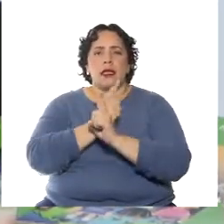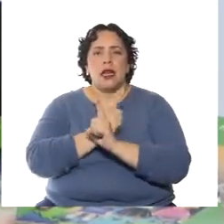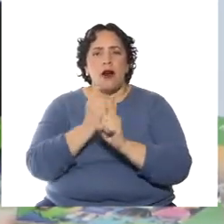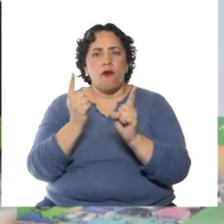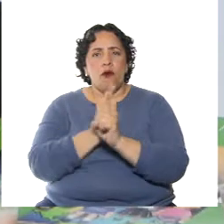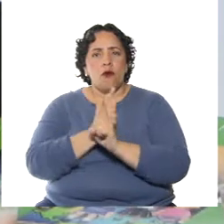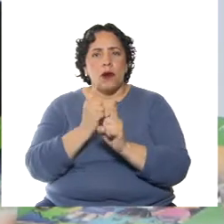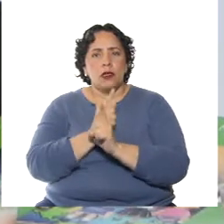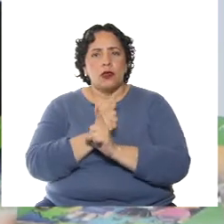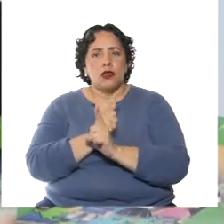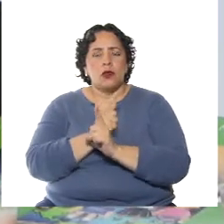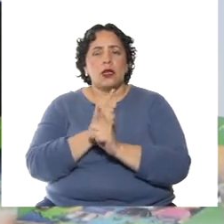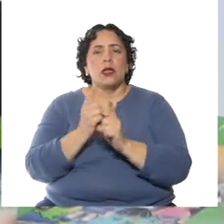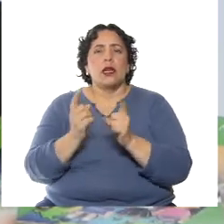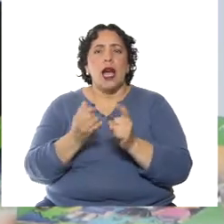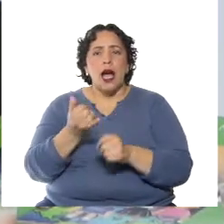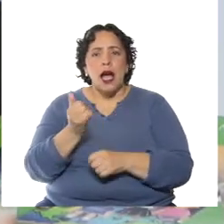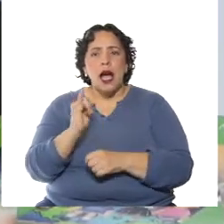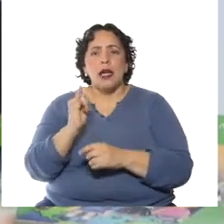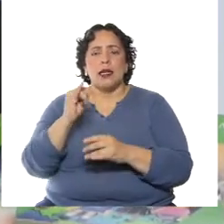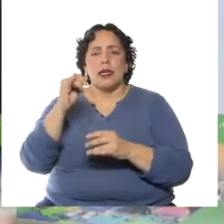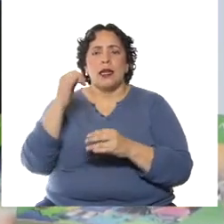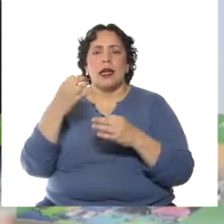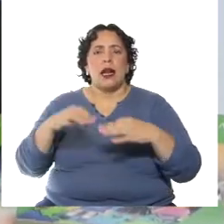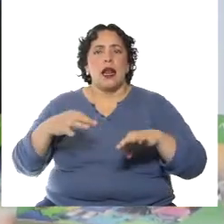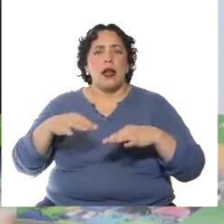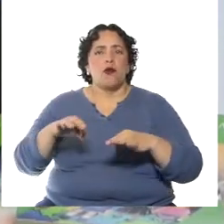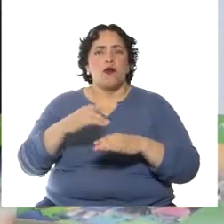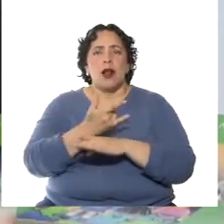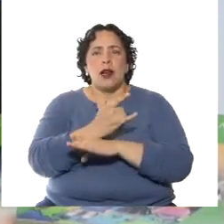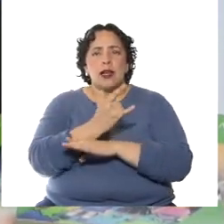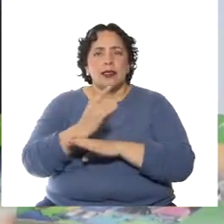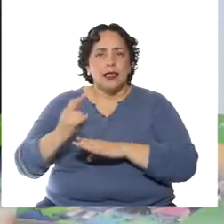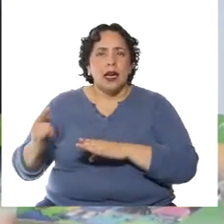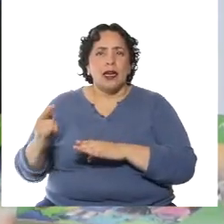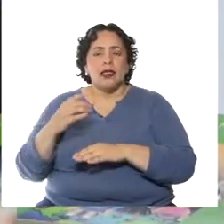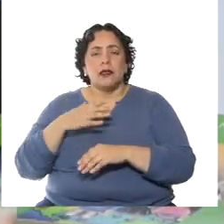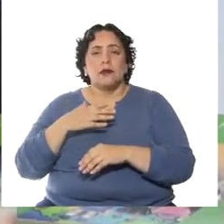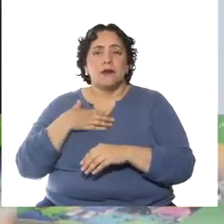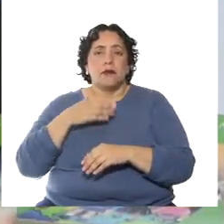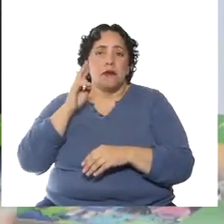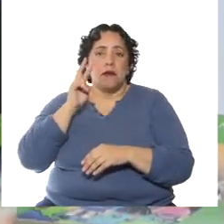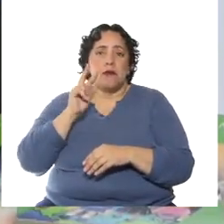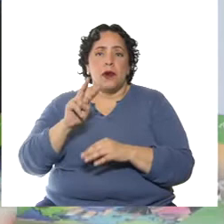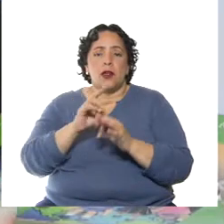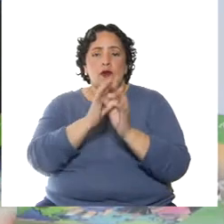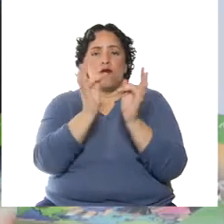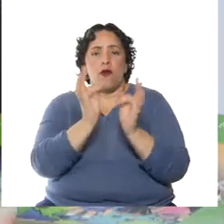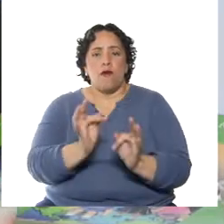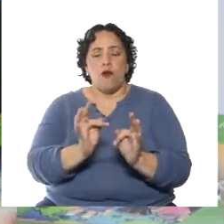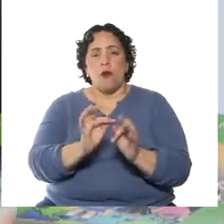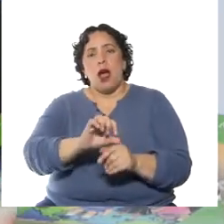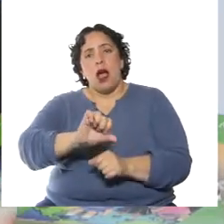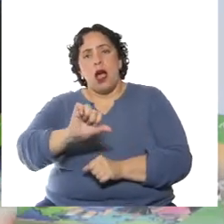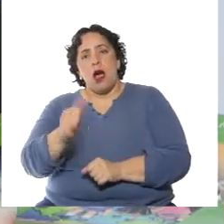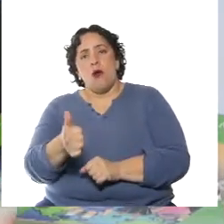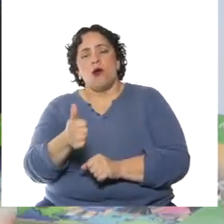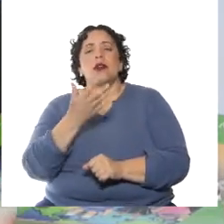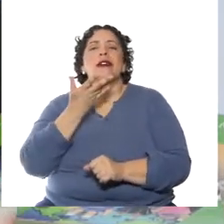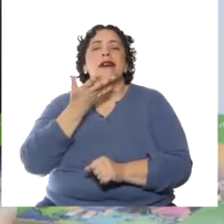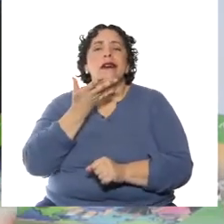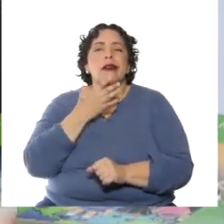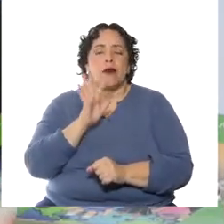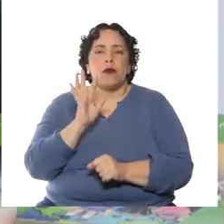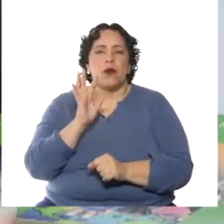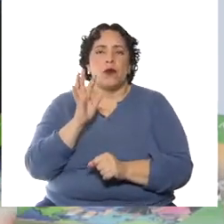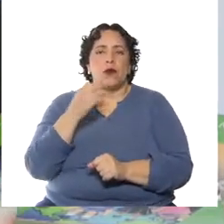¿verdad?, que ocurren en la naturaleza, y podemos ver de qué pasa de una forma a otra. Por ejemplo,